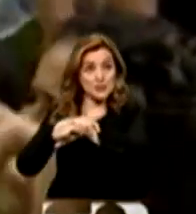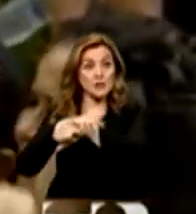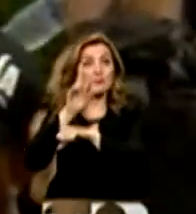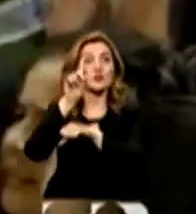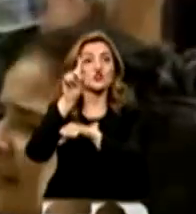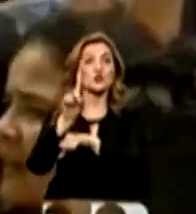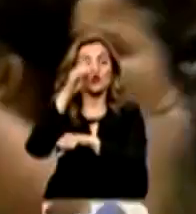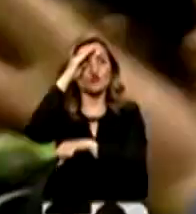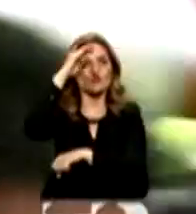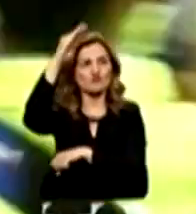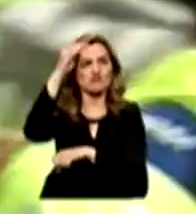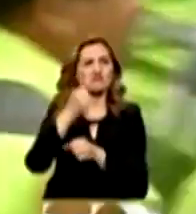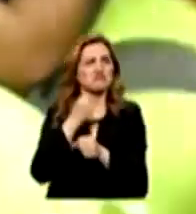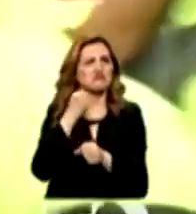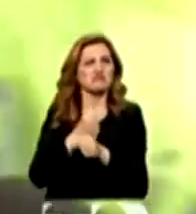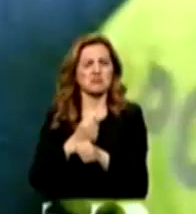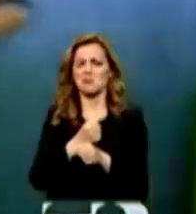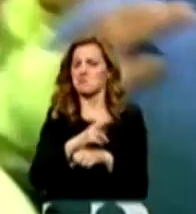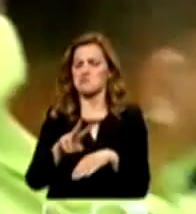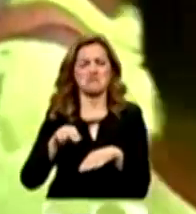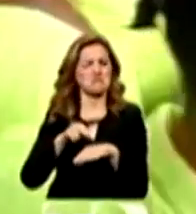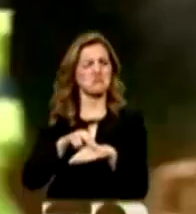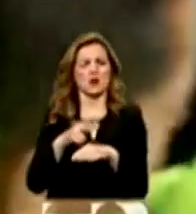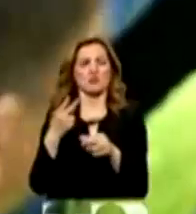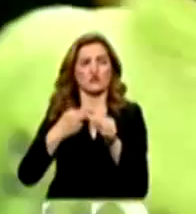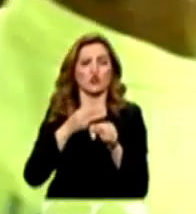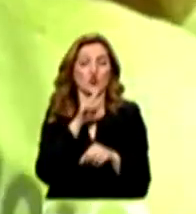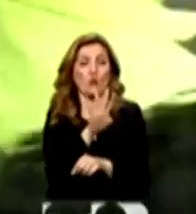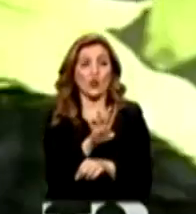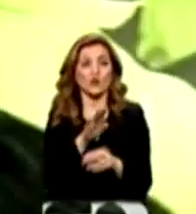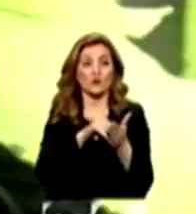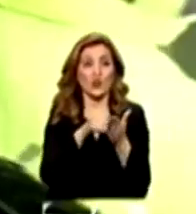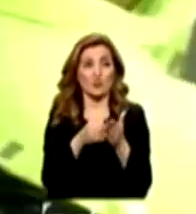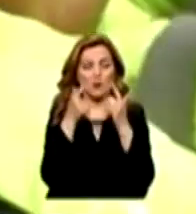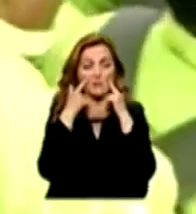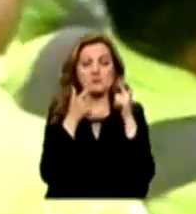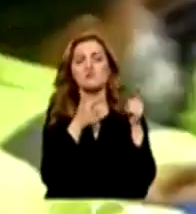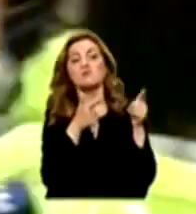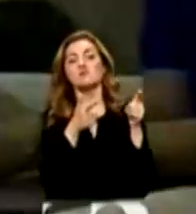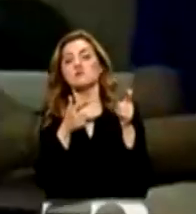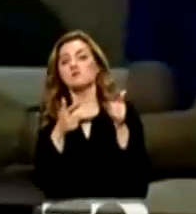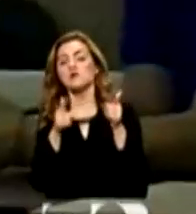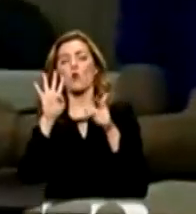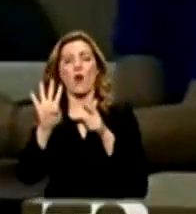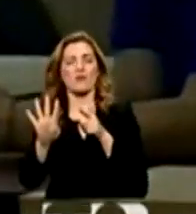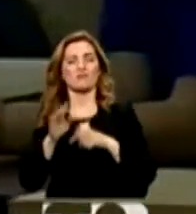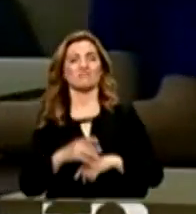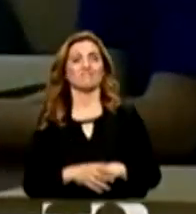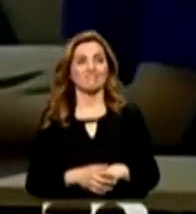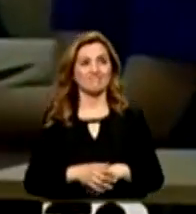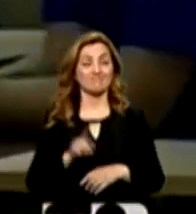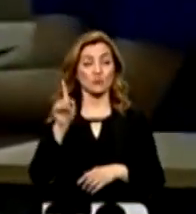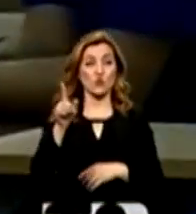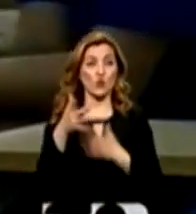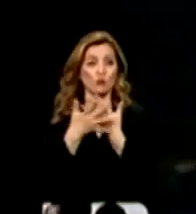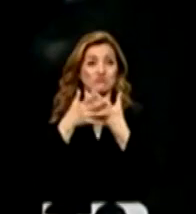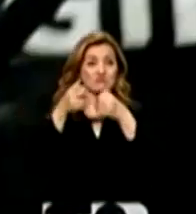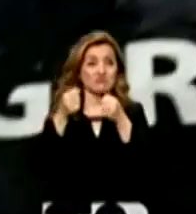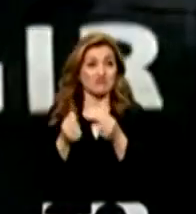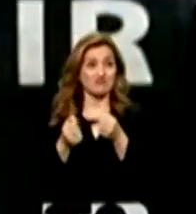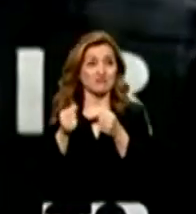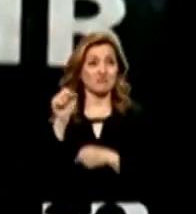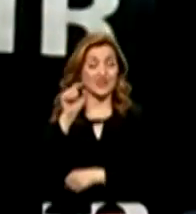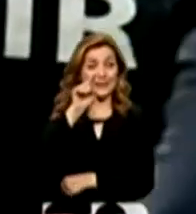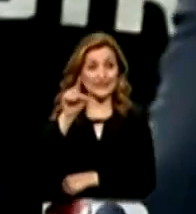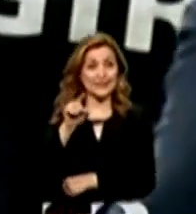en servicio activo, 4 miembros del data center a cargo del circuito cerrado de vigilancia y un privado de libertad, Jorge Luis